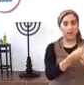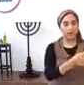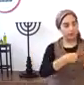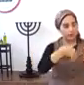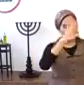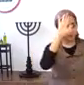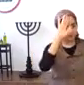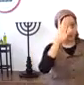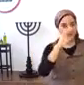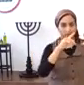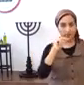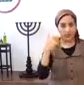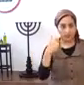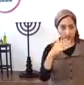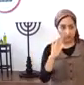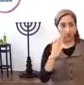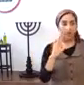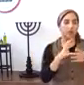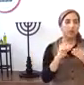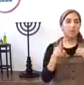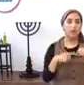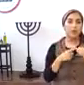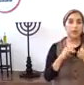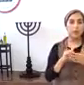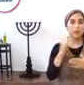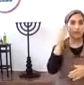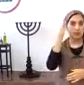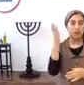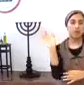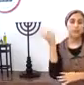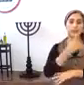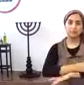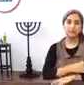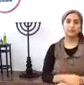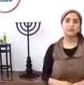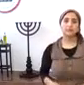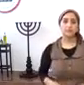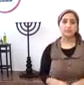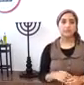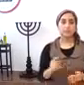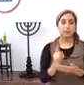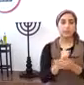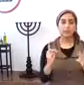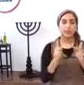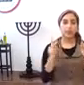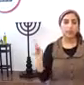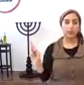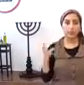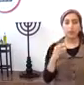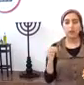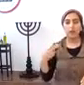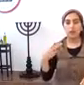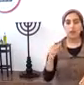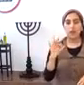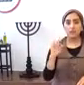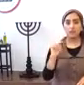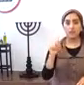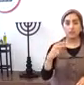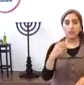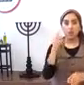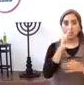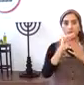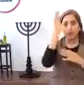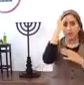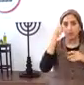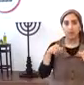dieron su dote etcétera etcétera y de eso vamos a hablar dentro de ocho días se va a dar la parasha la jatara